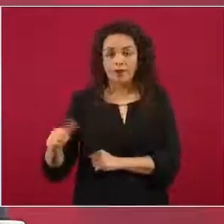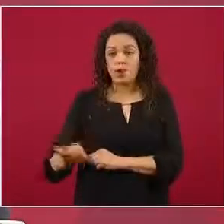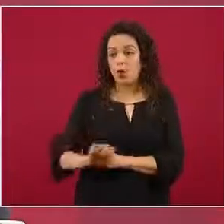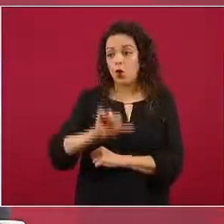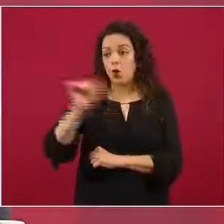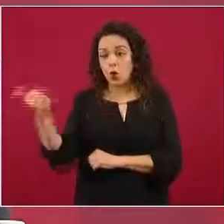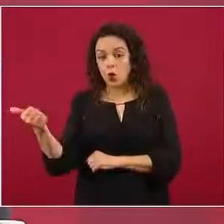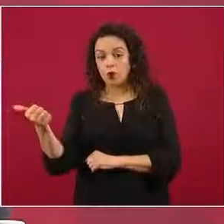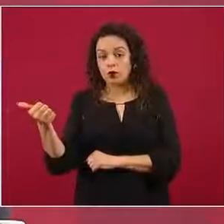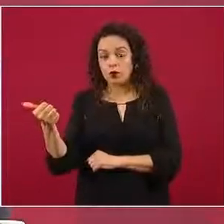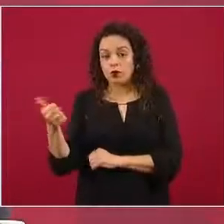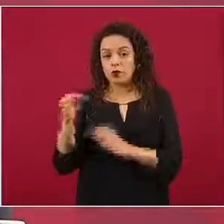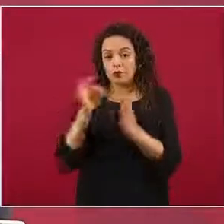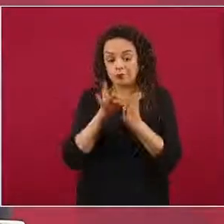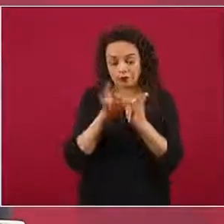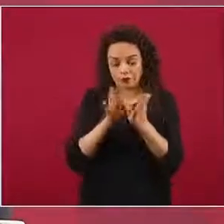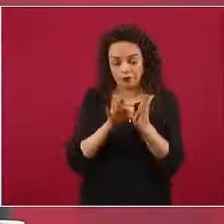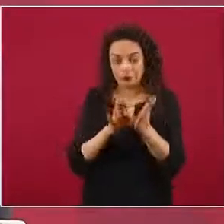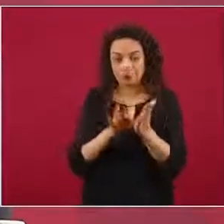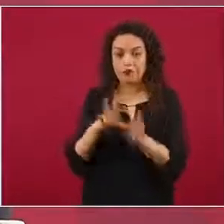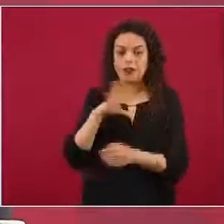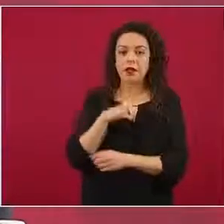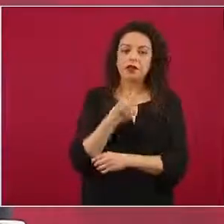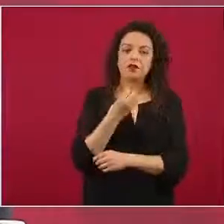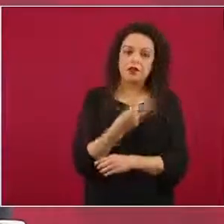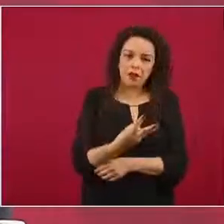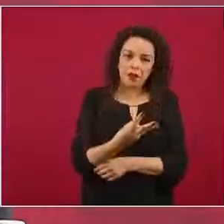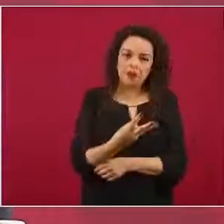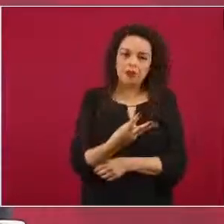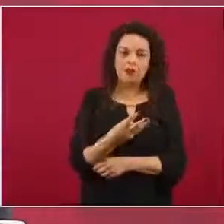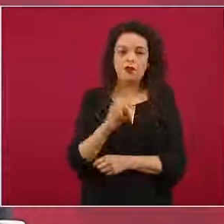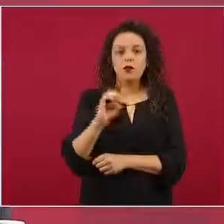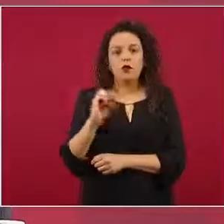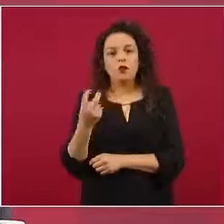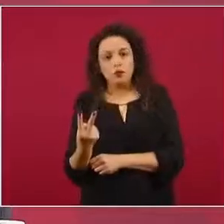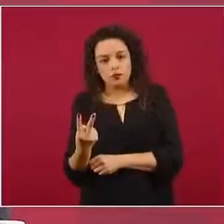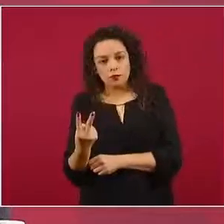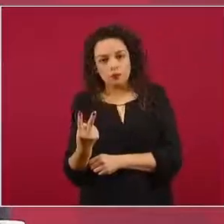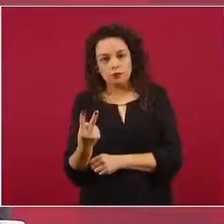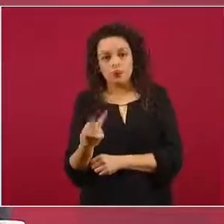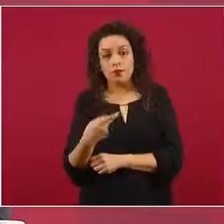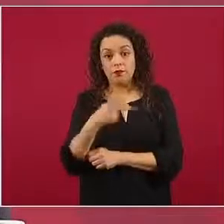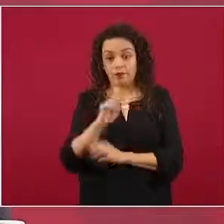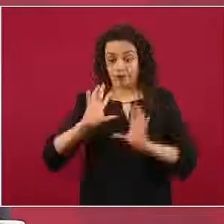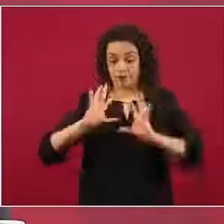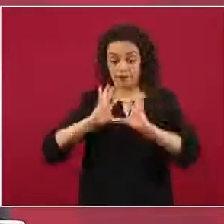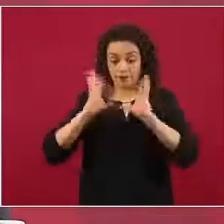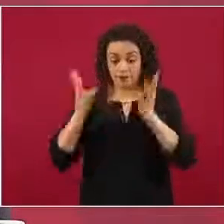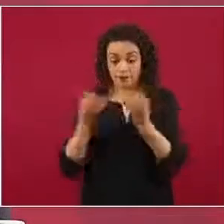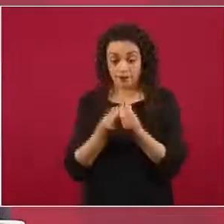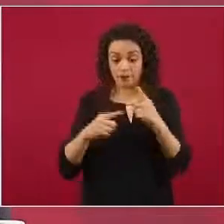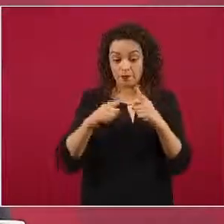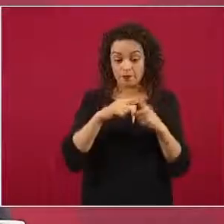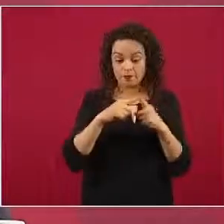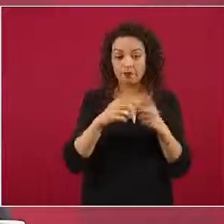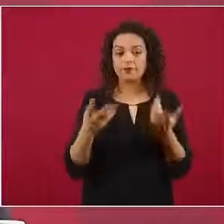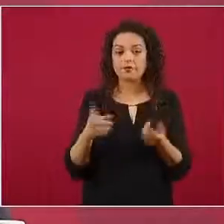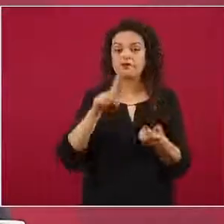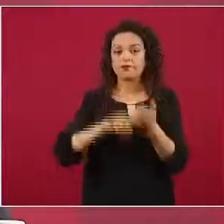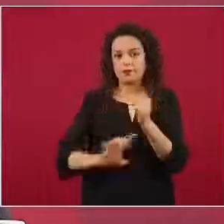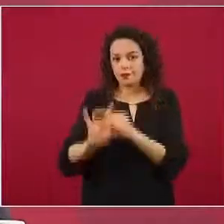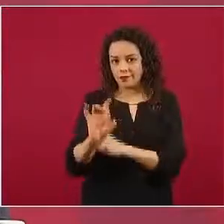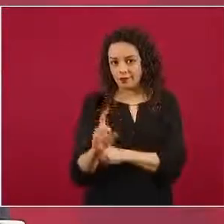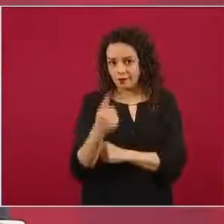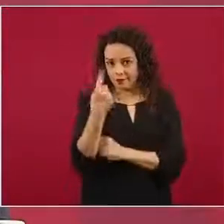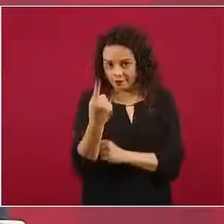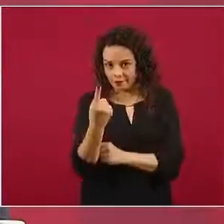indicadores en sus ponderaciones obtuvieron 13, obtuvieron 12, el asunto es que la sumatoria final fue de 31. En la